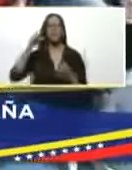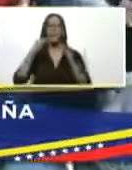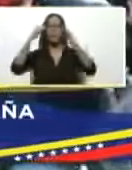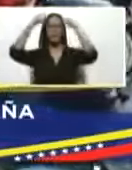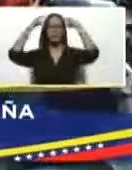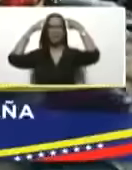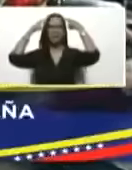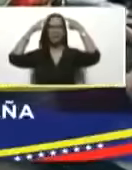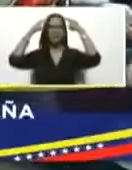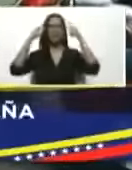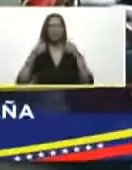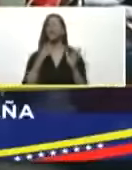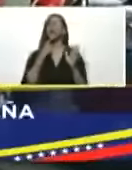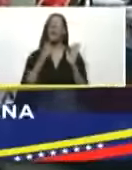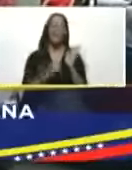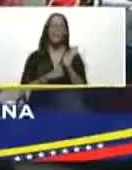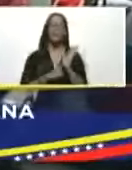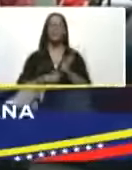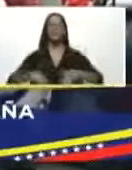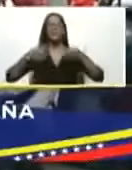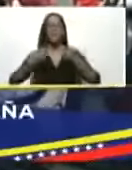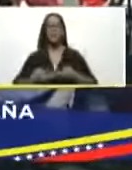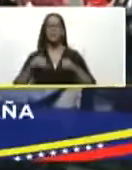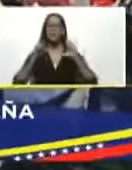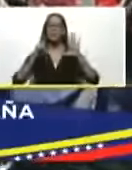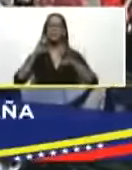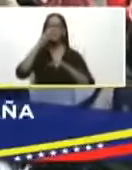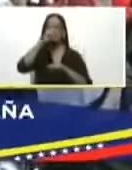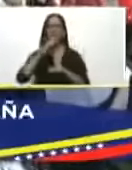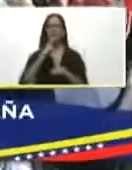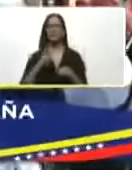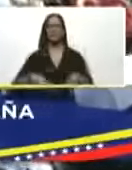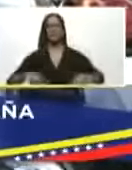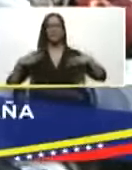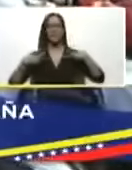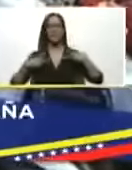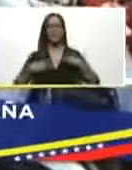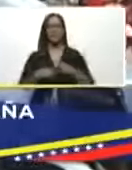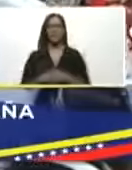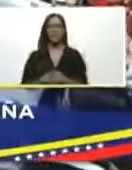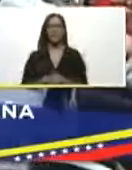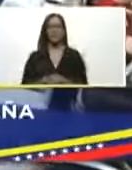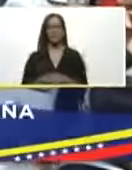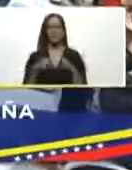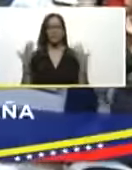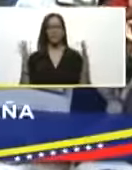Chávez cumple certeramente 70 años de vida.